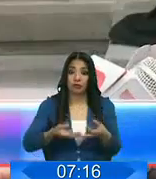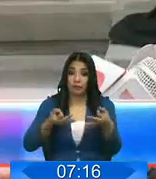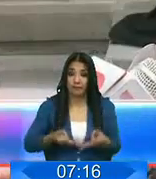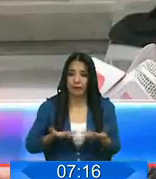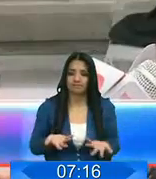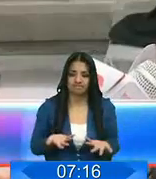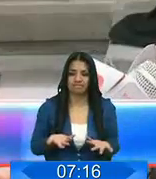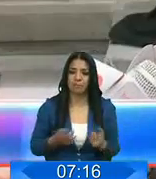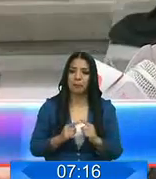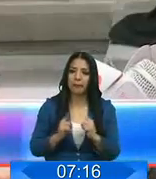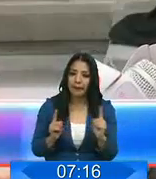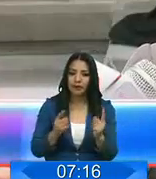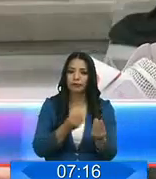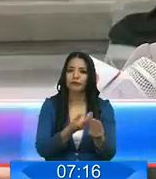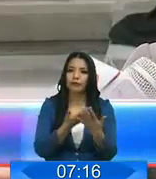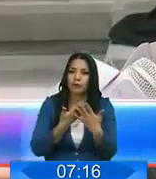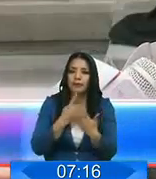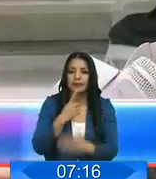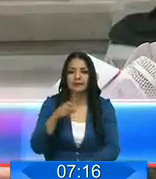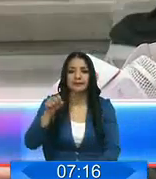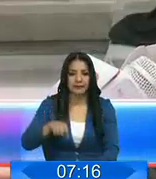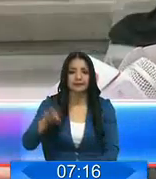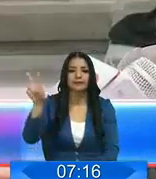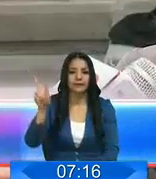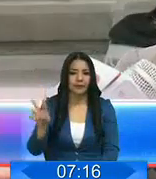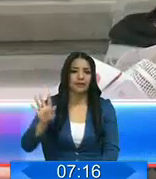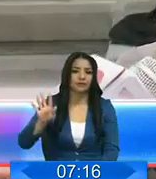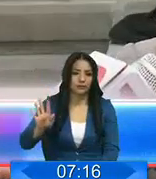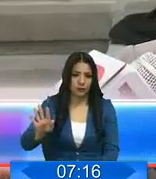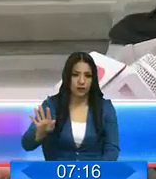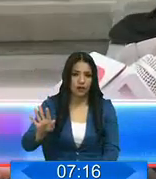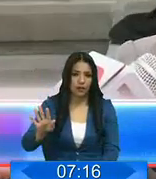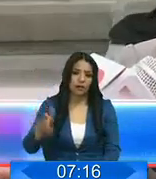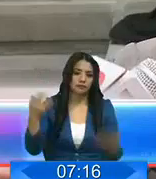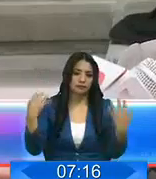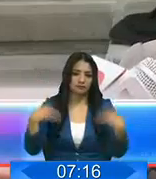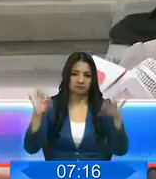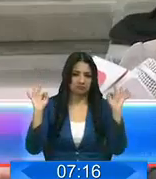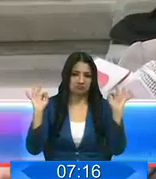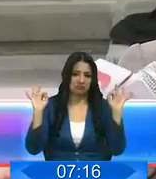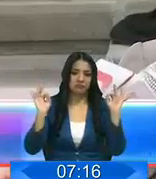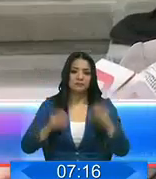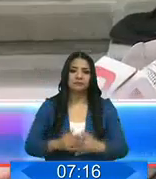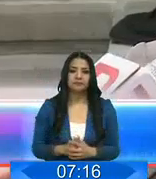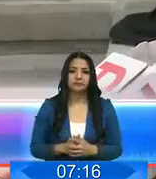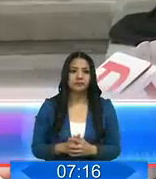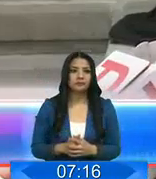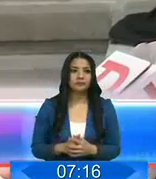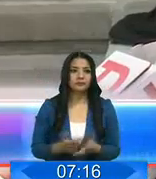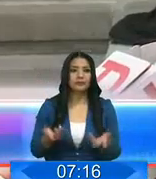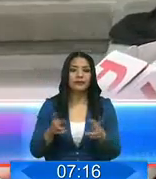permite no solamente suponer que está en Venezuela de manera informal, extraoficial, sino además suponer que está